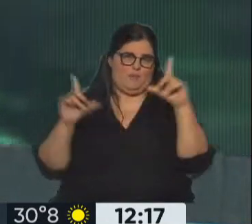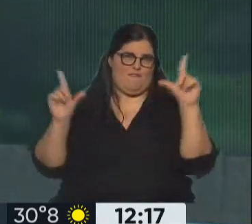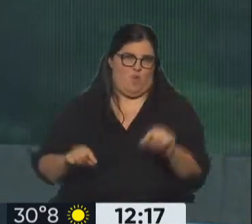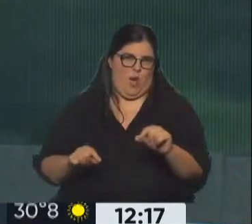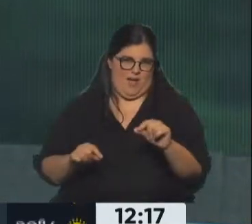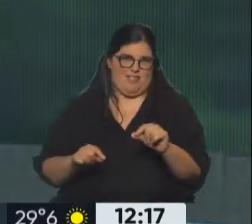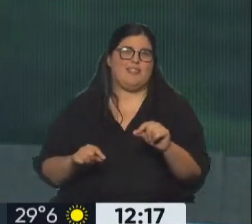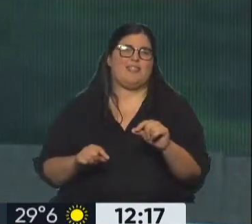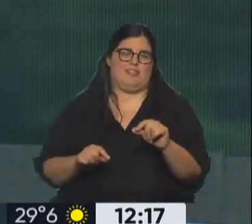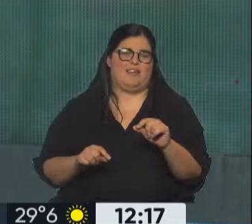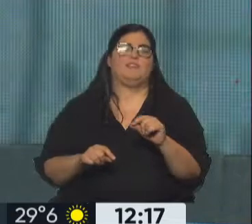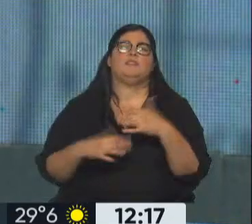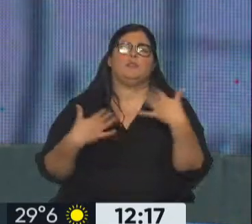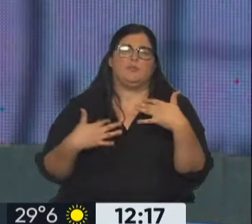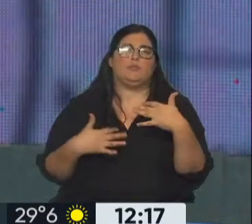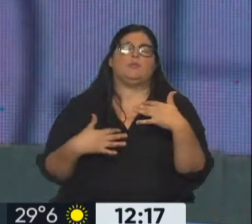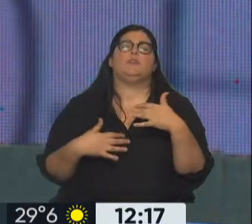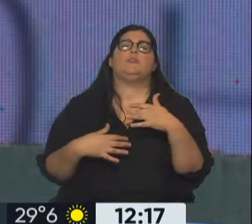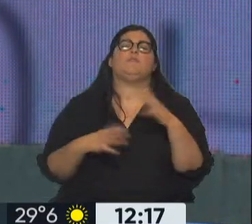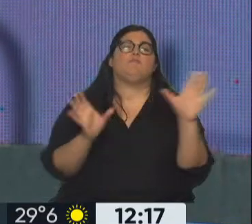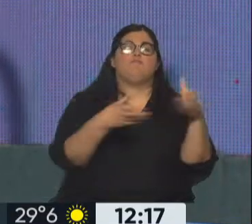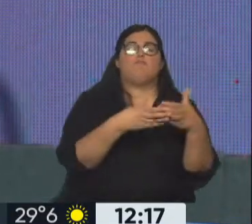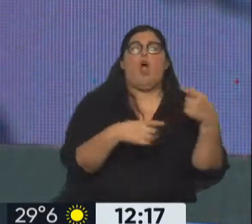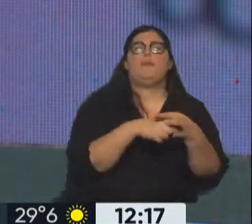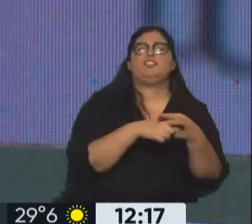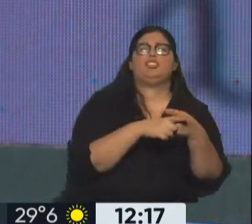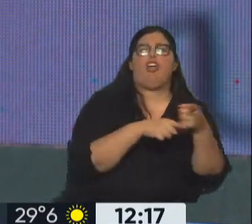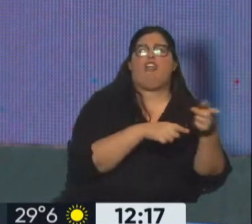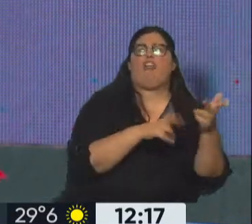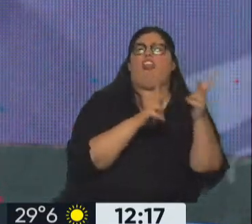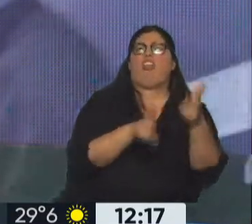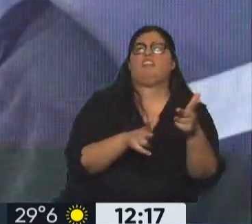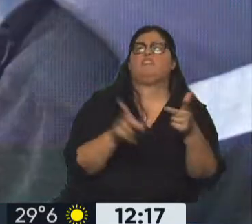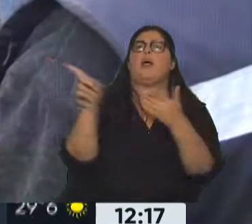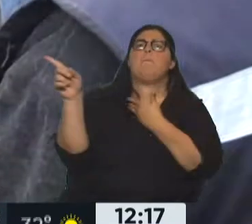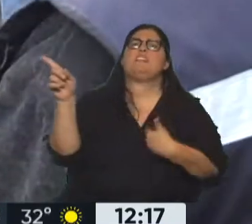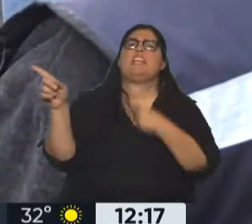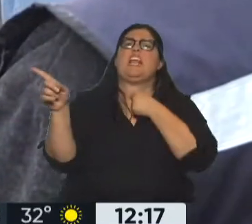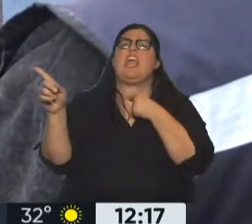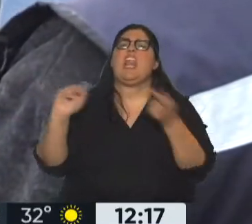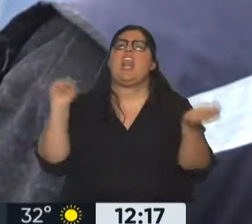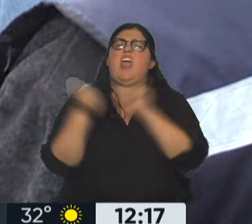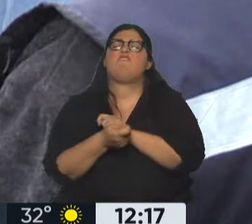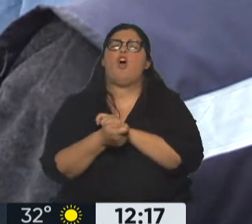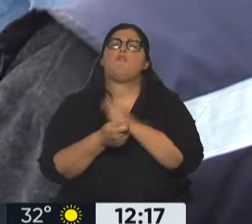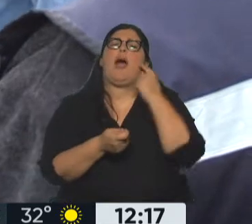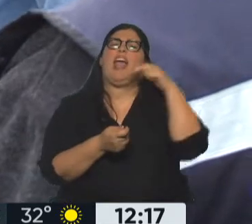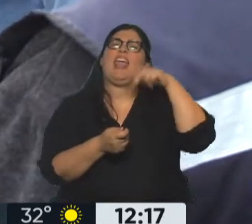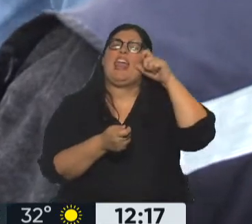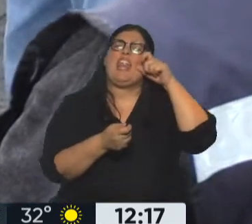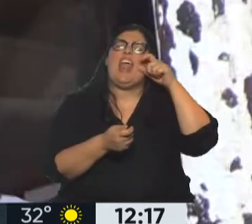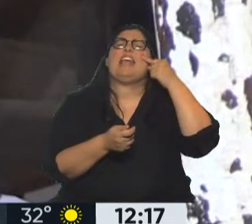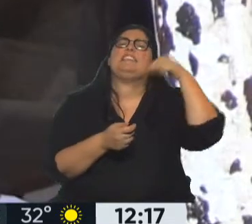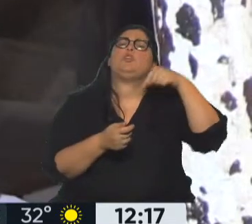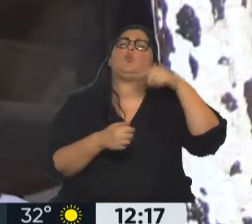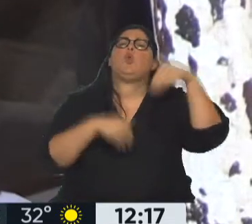estas narrativas ya tan fuertes de una oposición que dice, bueno, lo que quiere AMLO es reformar el INE, el Instituto Electoral, porque